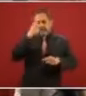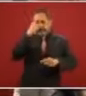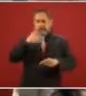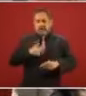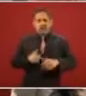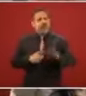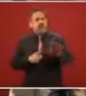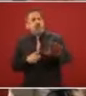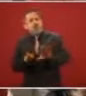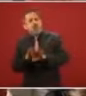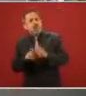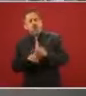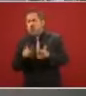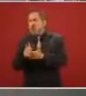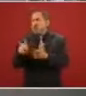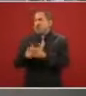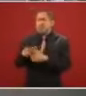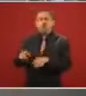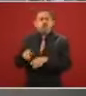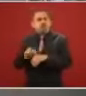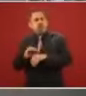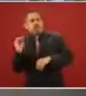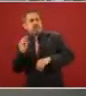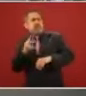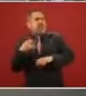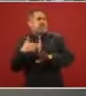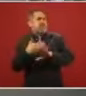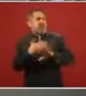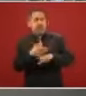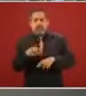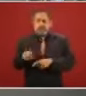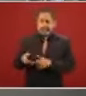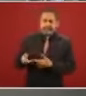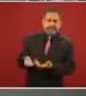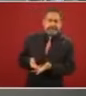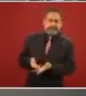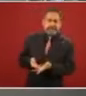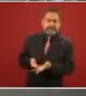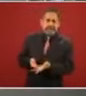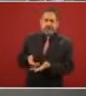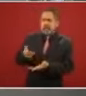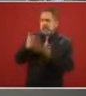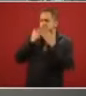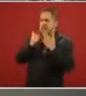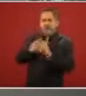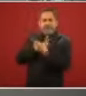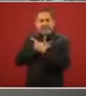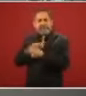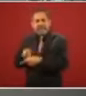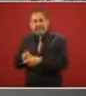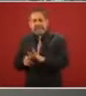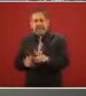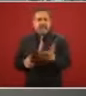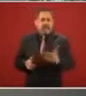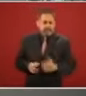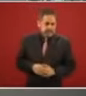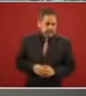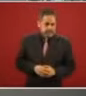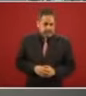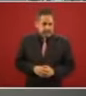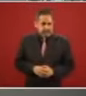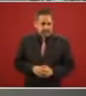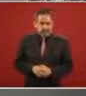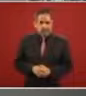cómo actuar ante estos grupos criminales que, bueno, es evidente que tienen, bueno, falta de valores y… Primero,